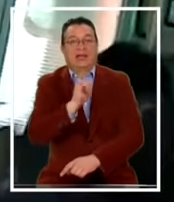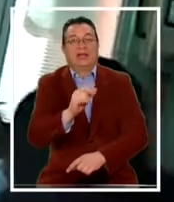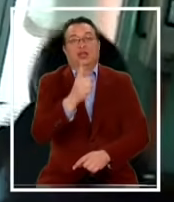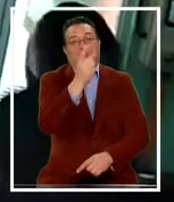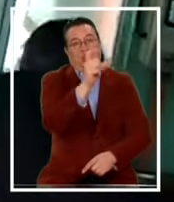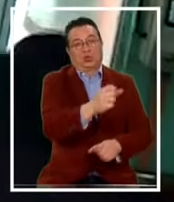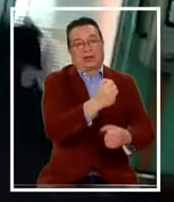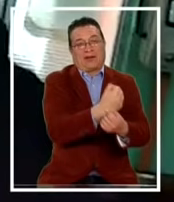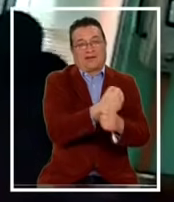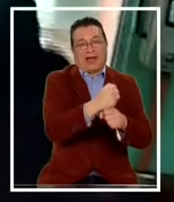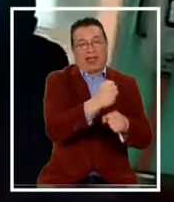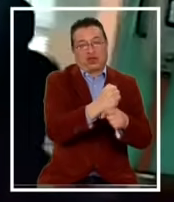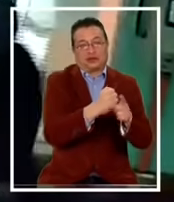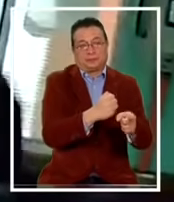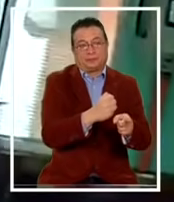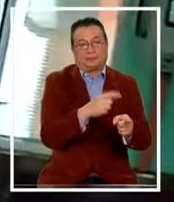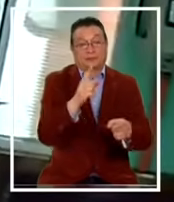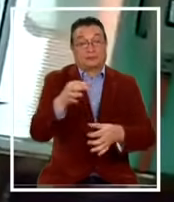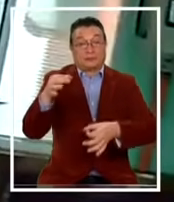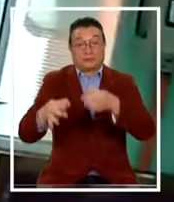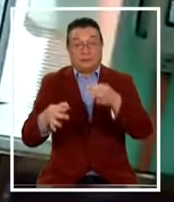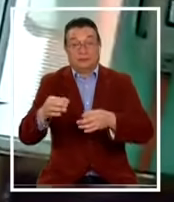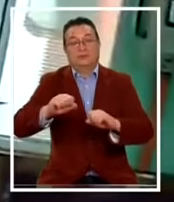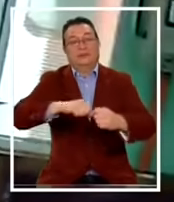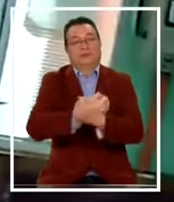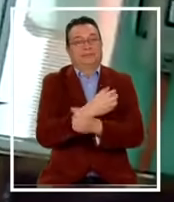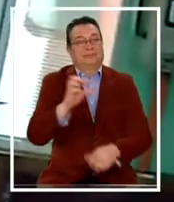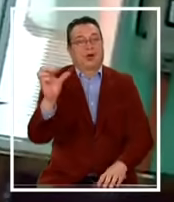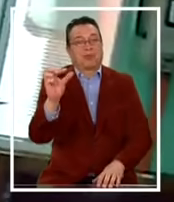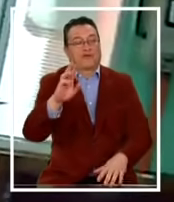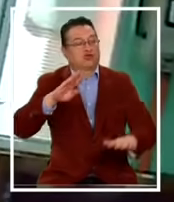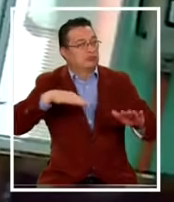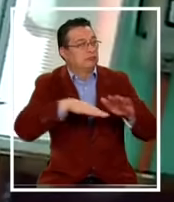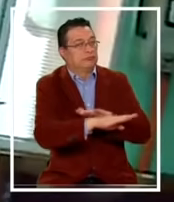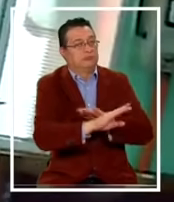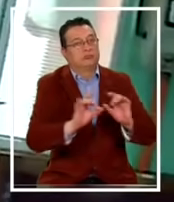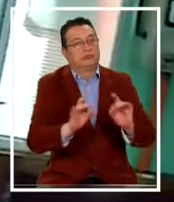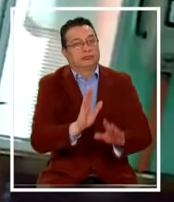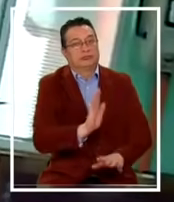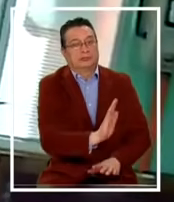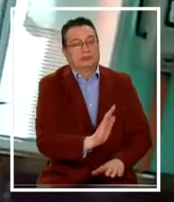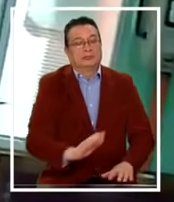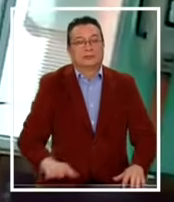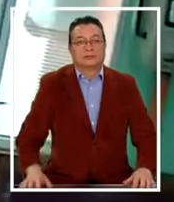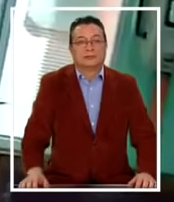un trabajador. El tribunal decretó prisión preventiva para el imputado.